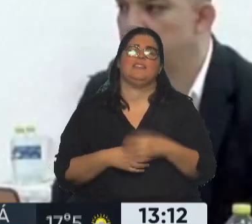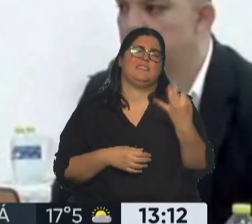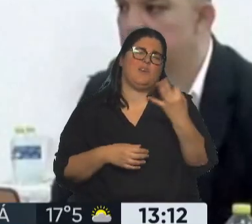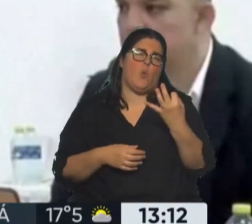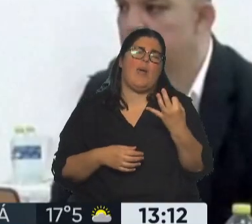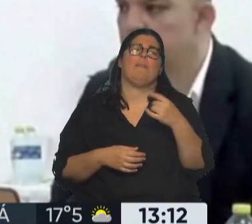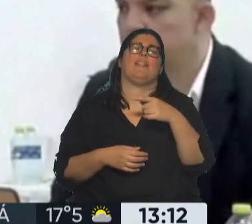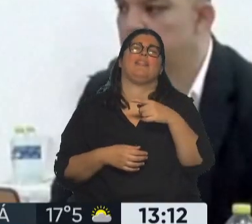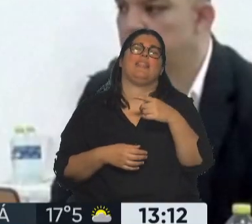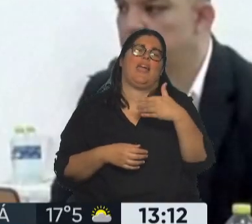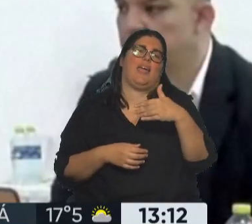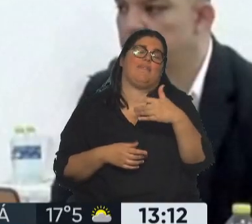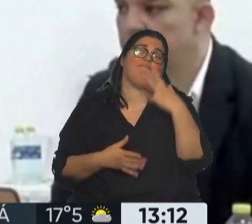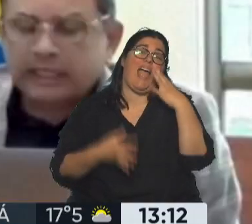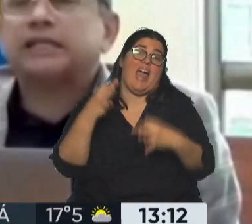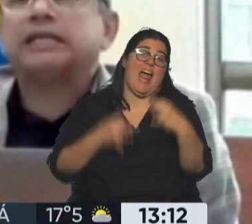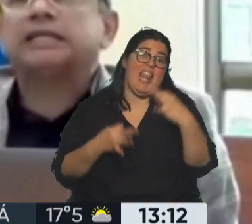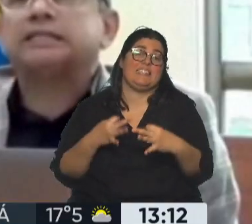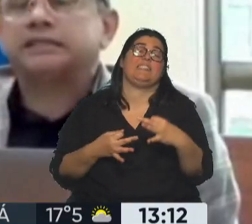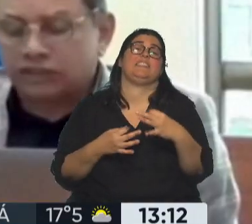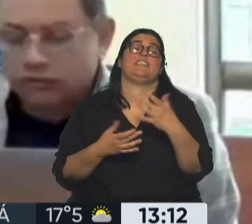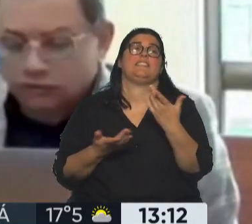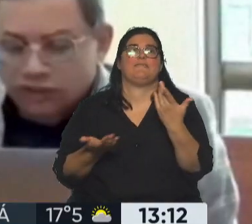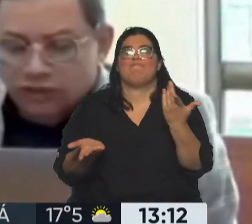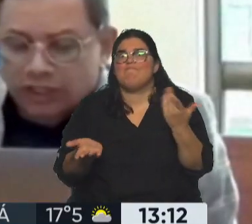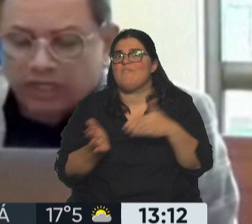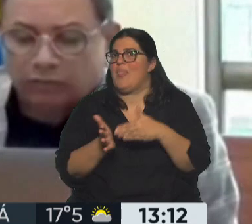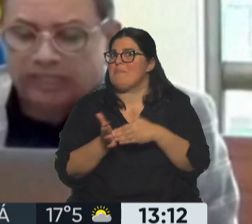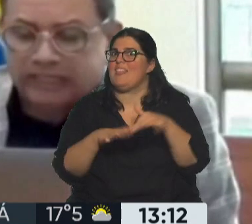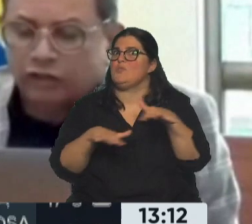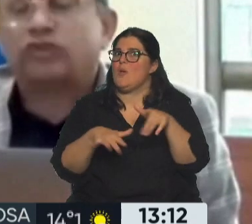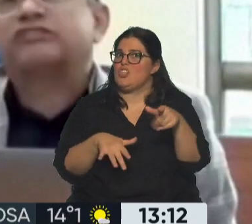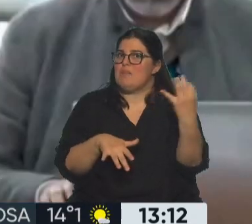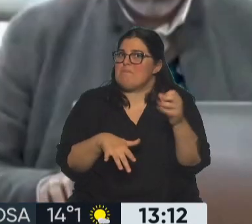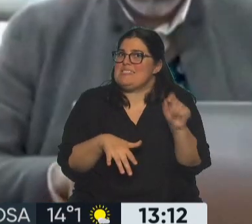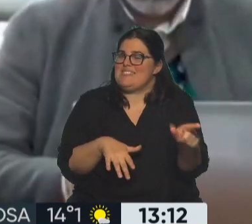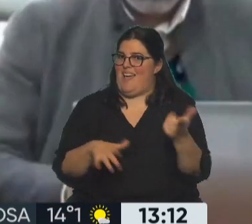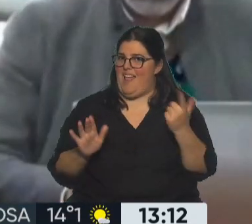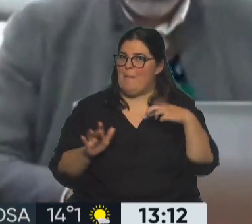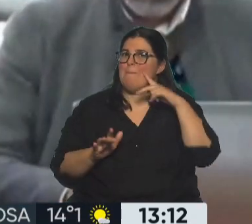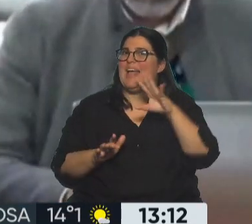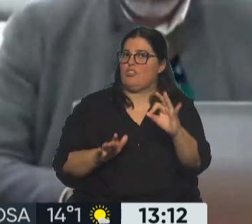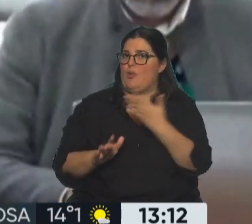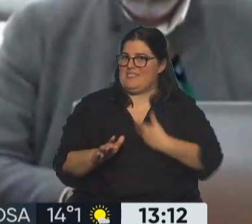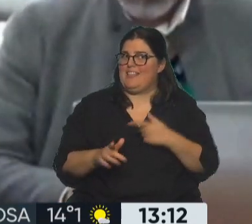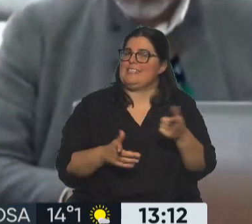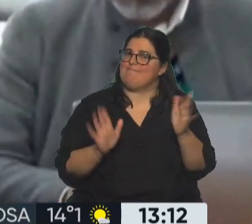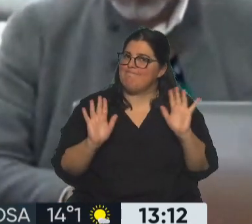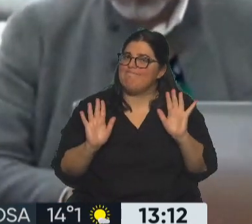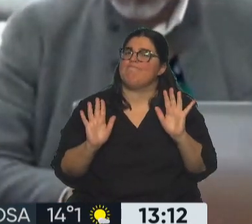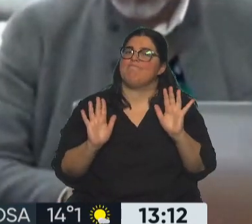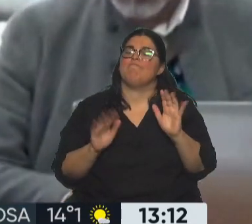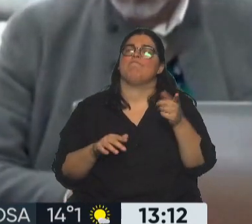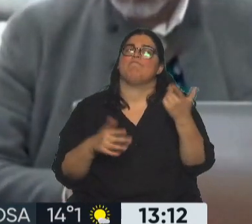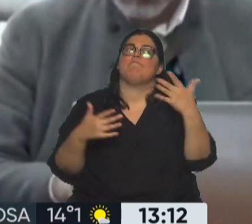el análisis por estas horas, si esta situación particular que enfrenta Gustavo Petro por estas horas pueden, de alguna